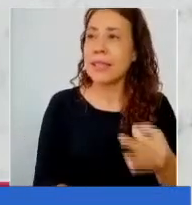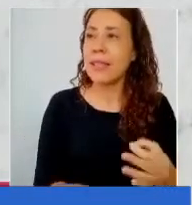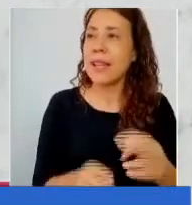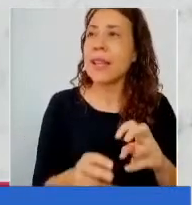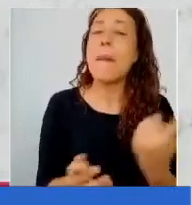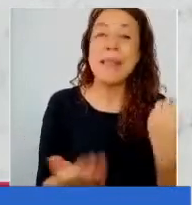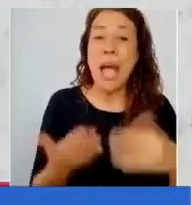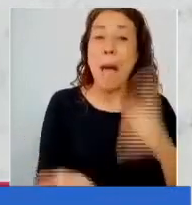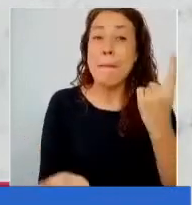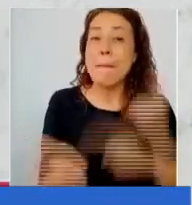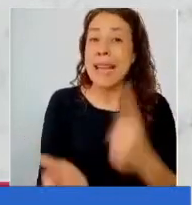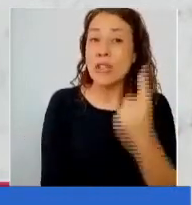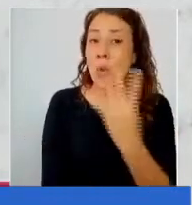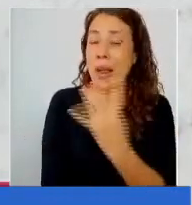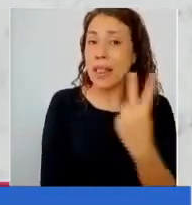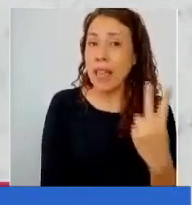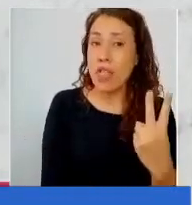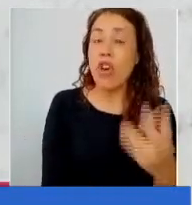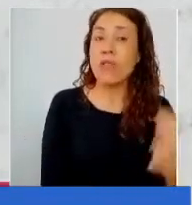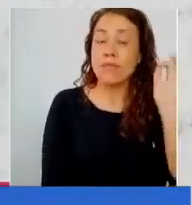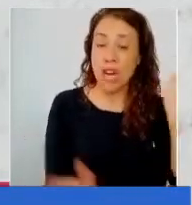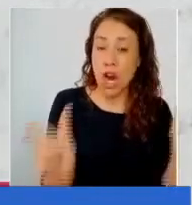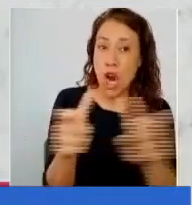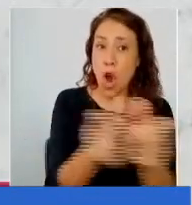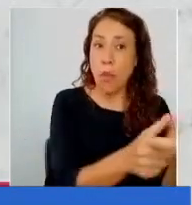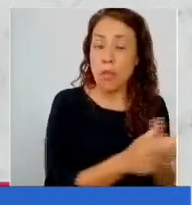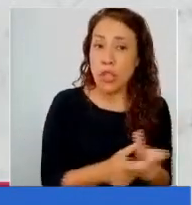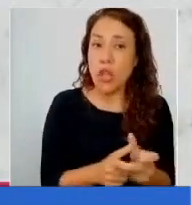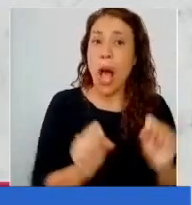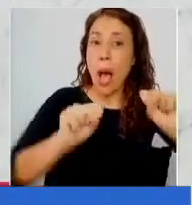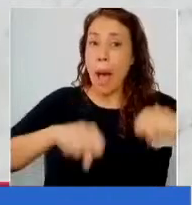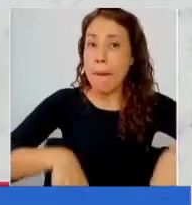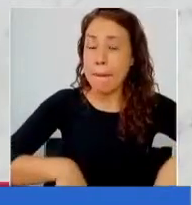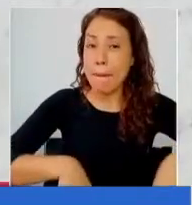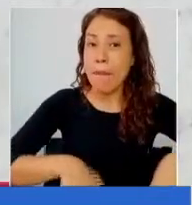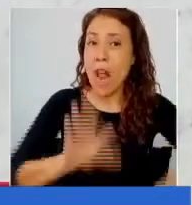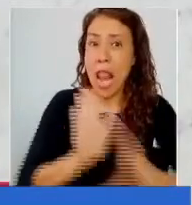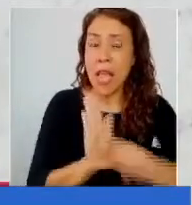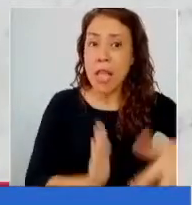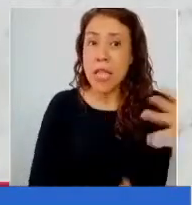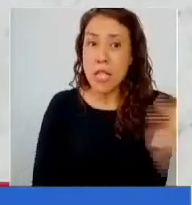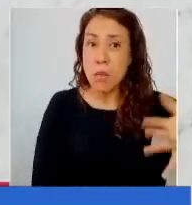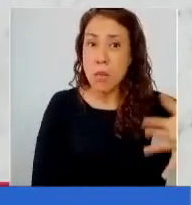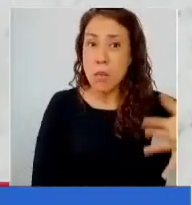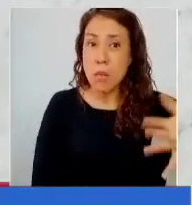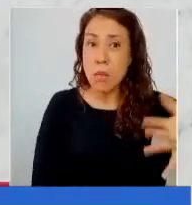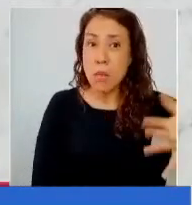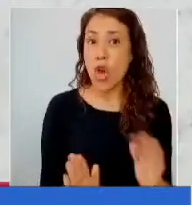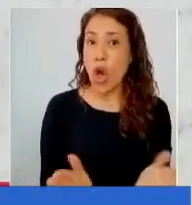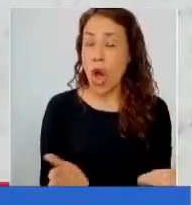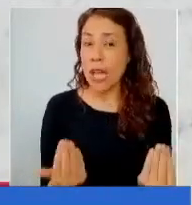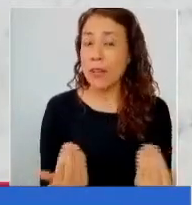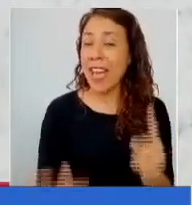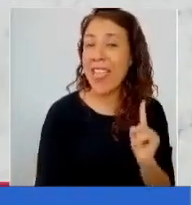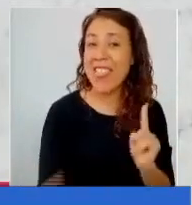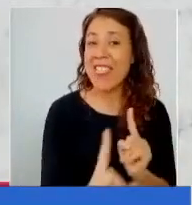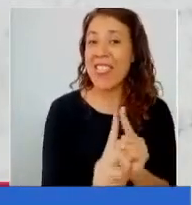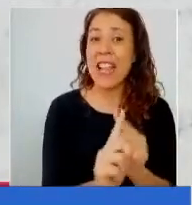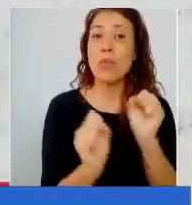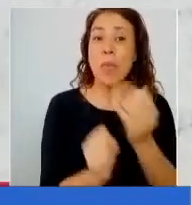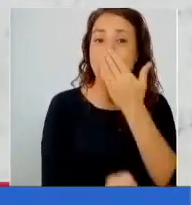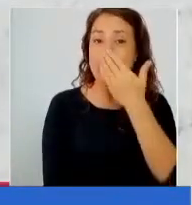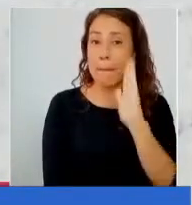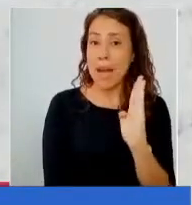sesiones de comisiones se aprobaron leyes muy importantes pero vayan directamente a mejorar la calidad